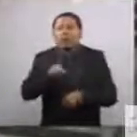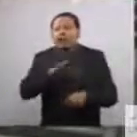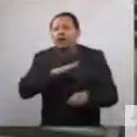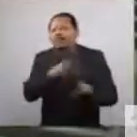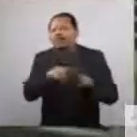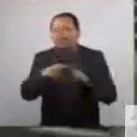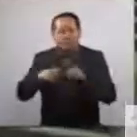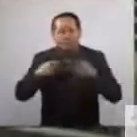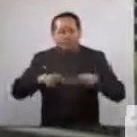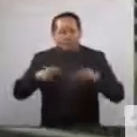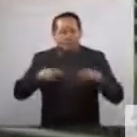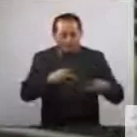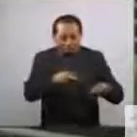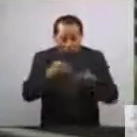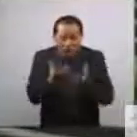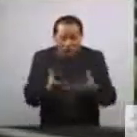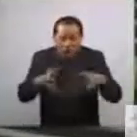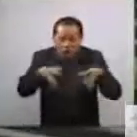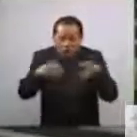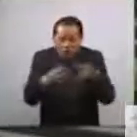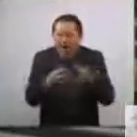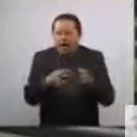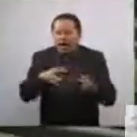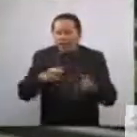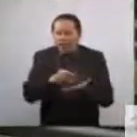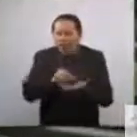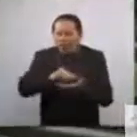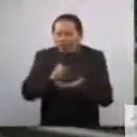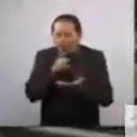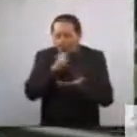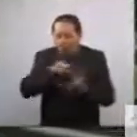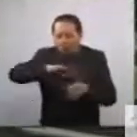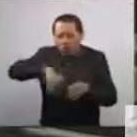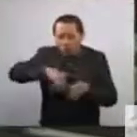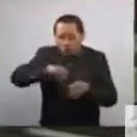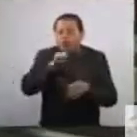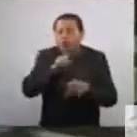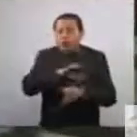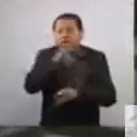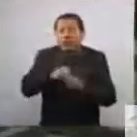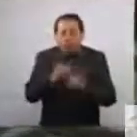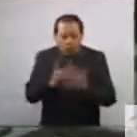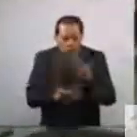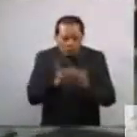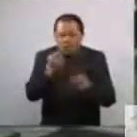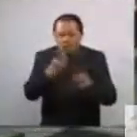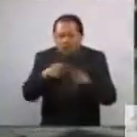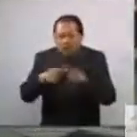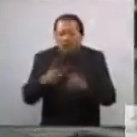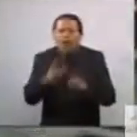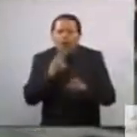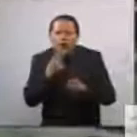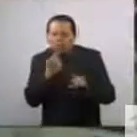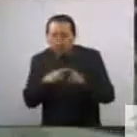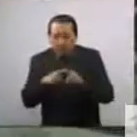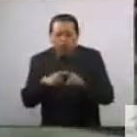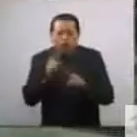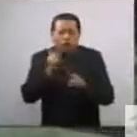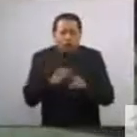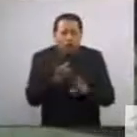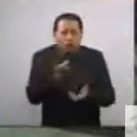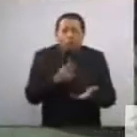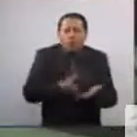barros, rebozos o artículos elaborados por manos indígenas, no les regateemos. Por el